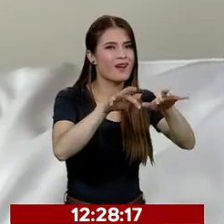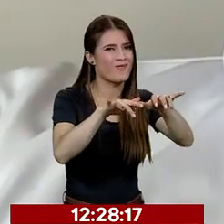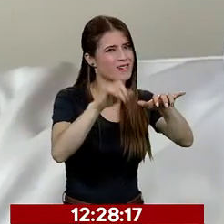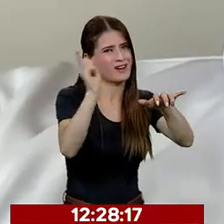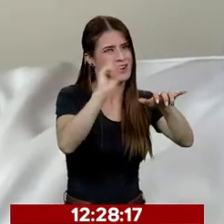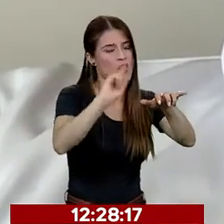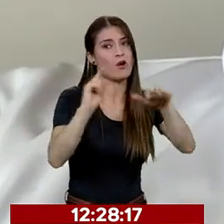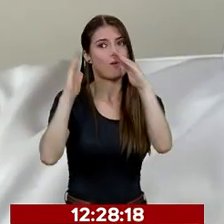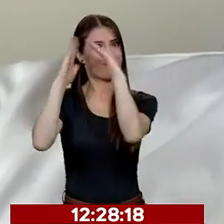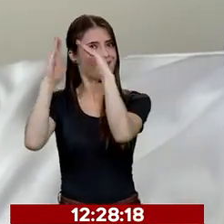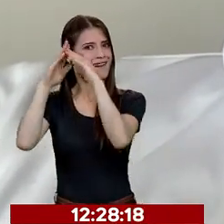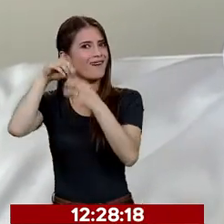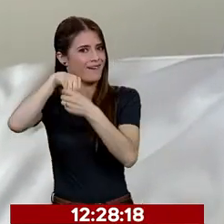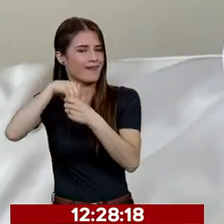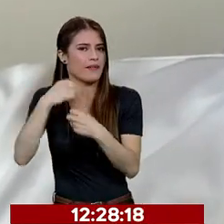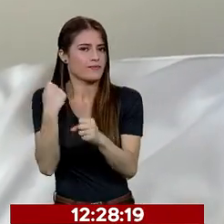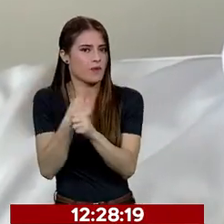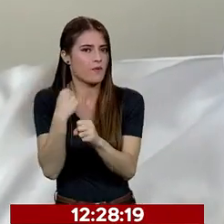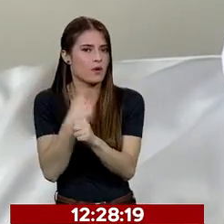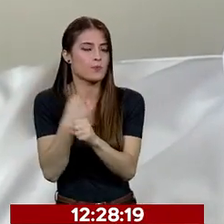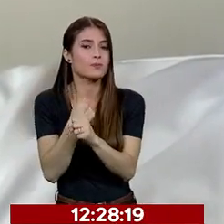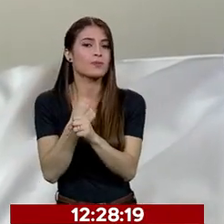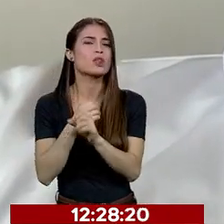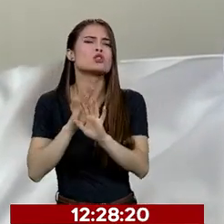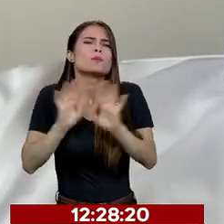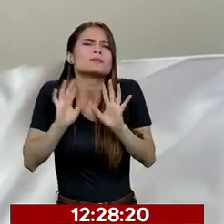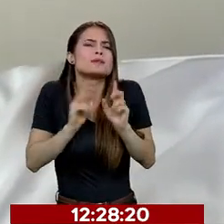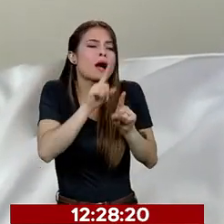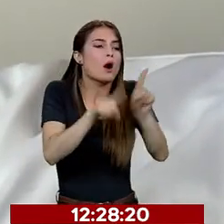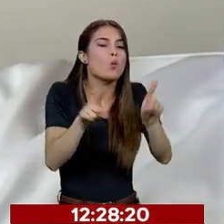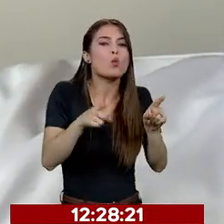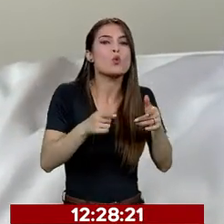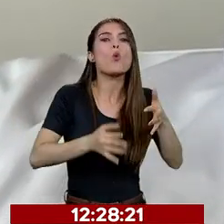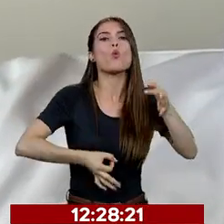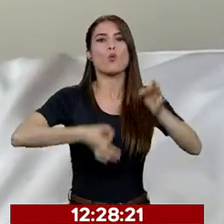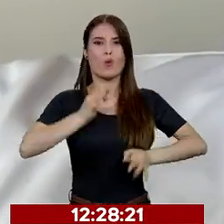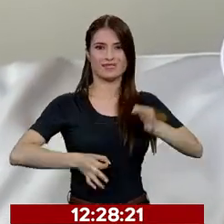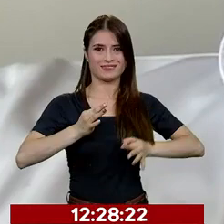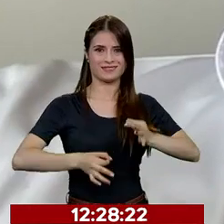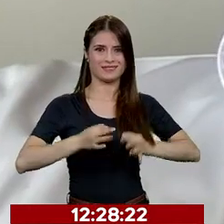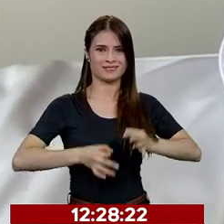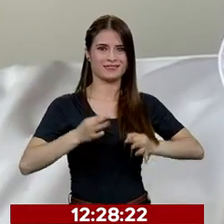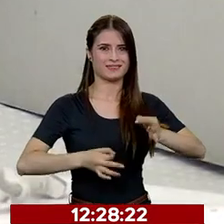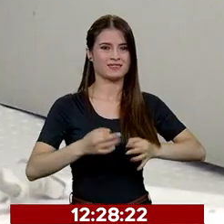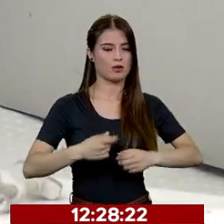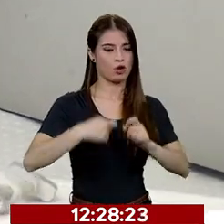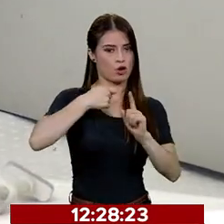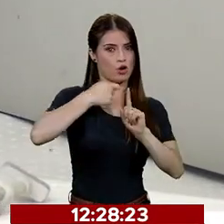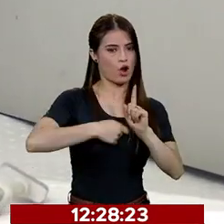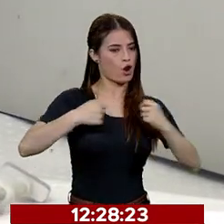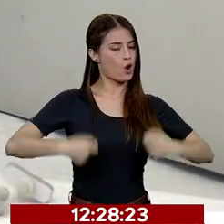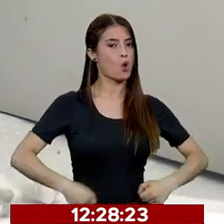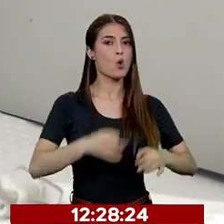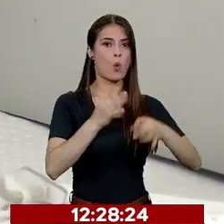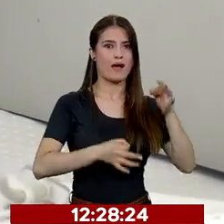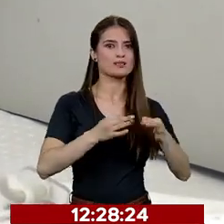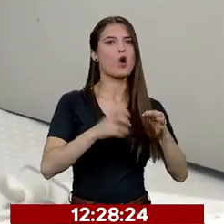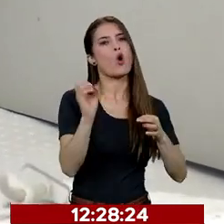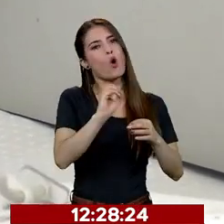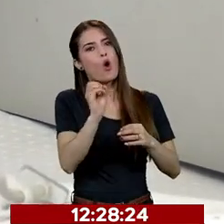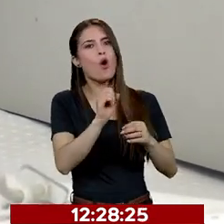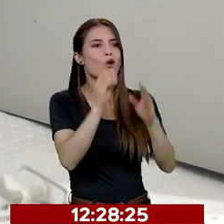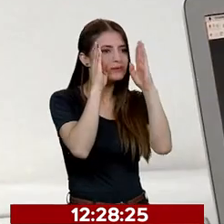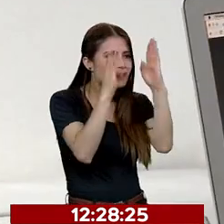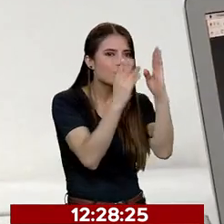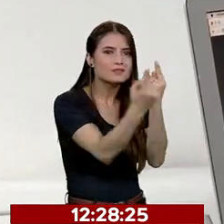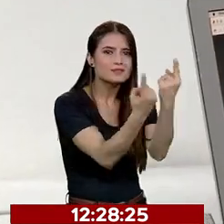haciendo de manera personal son los jueces de garantía, los de ejecución de penas y los centros de servicio. Tecnología que no se usaba